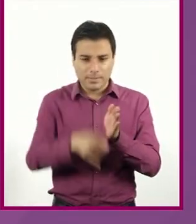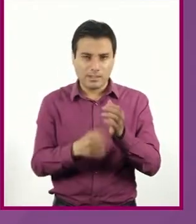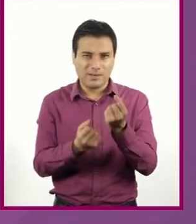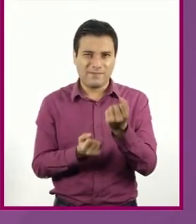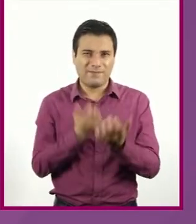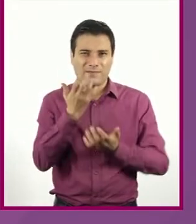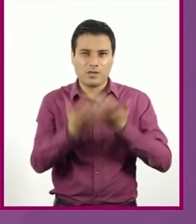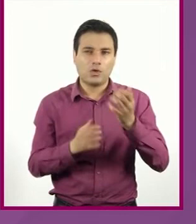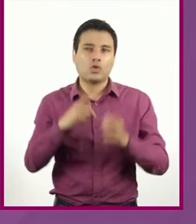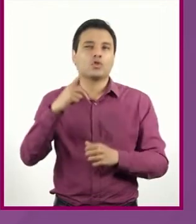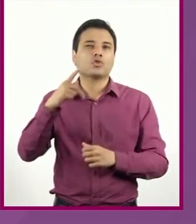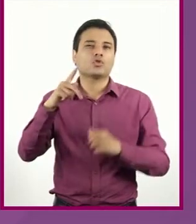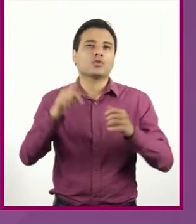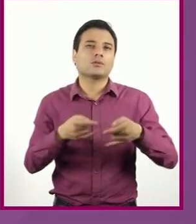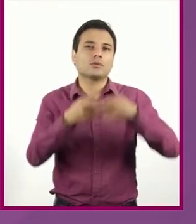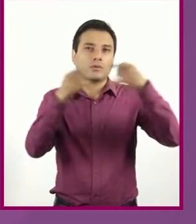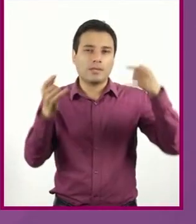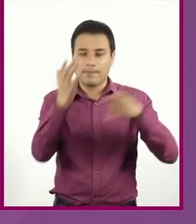mitología maya quiché.